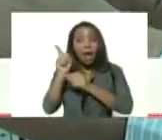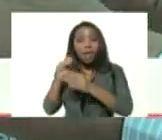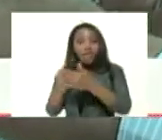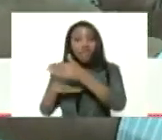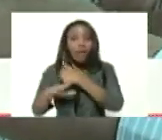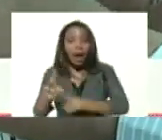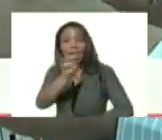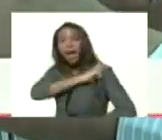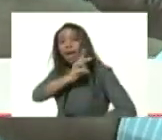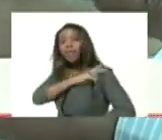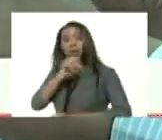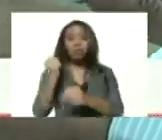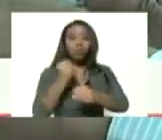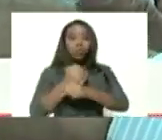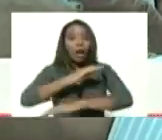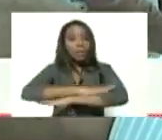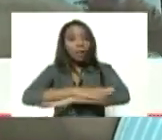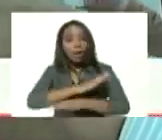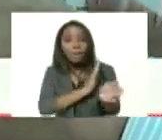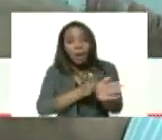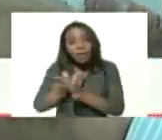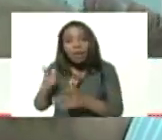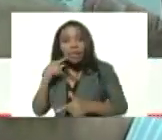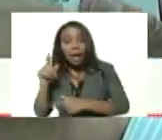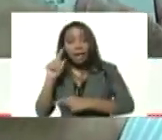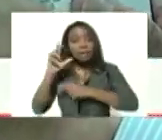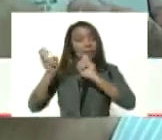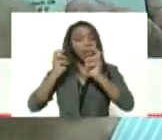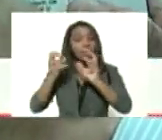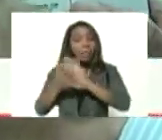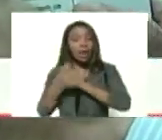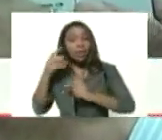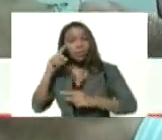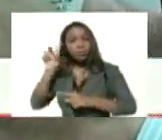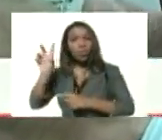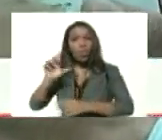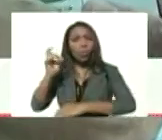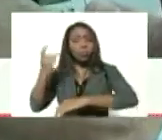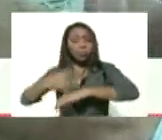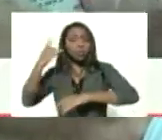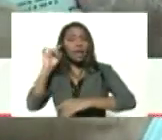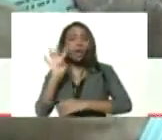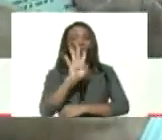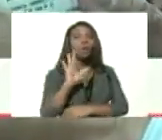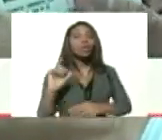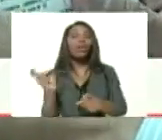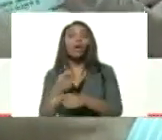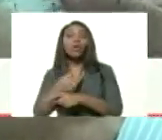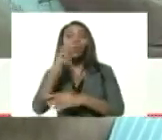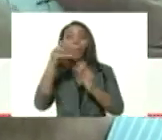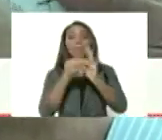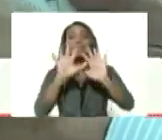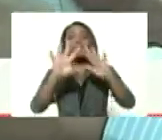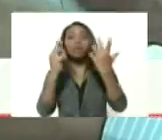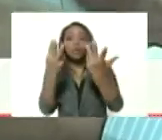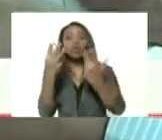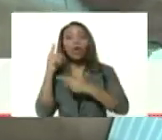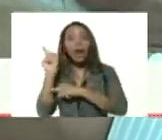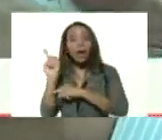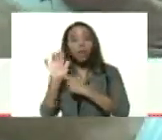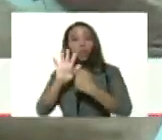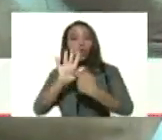jefe operativo del magnicidio en grado de frustración del 4 de agosto del 2018,